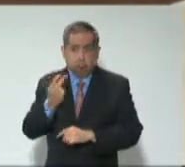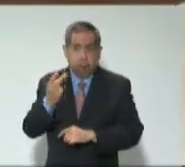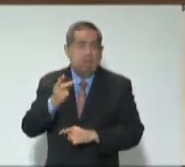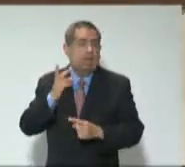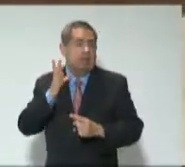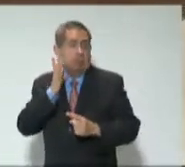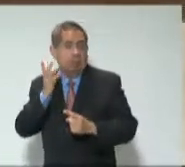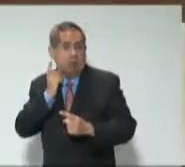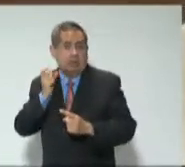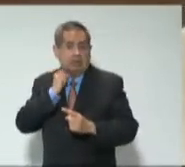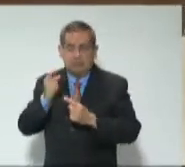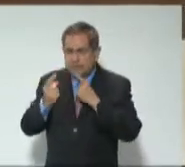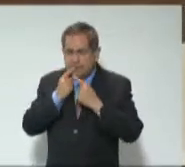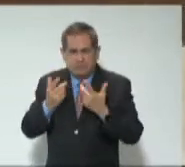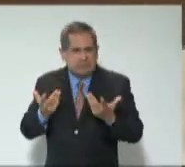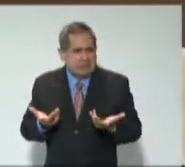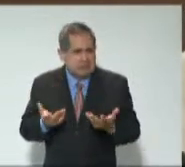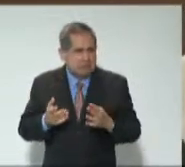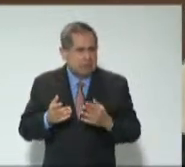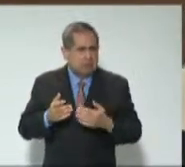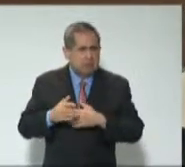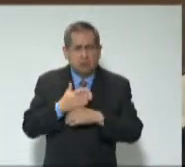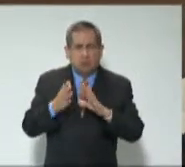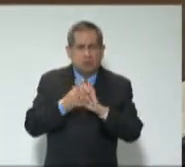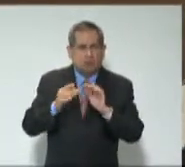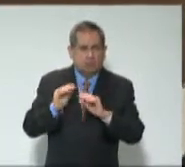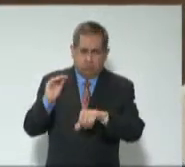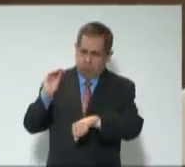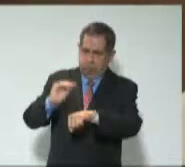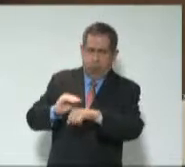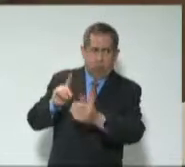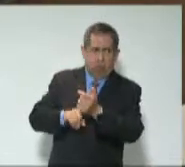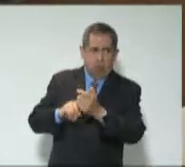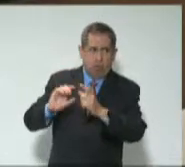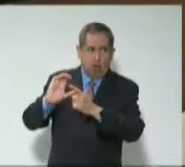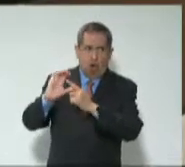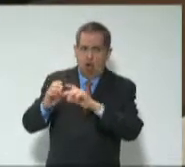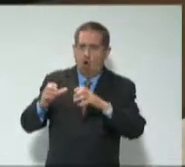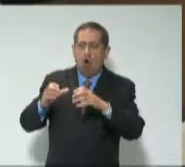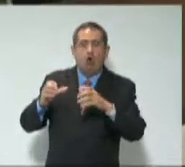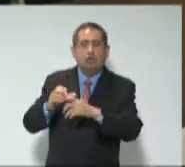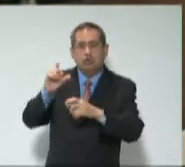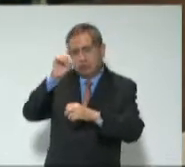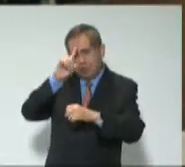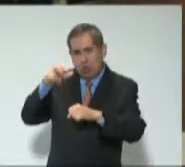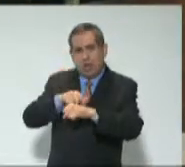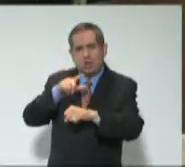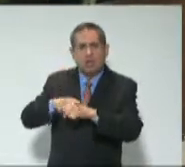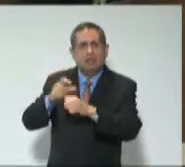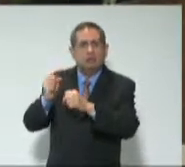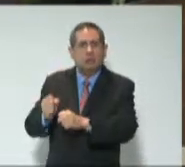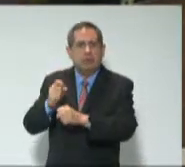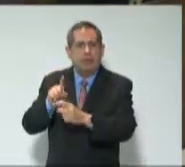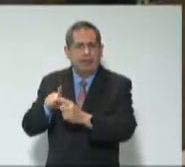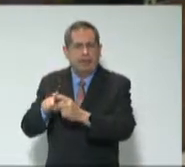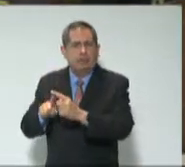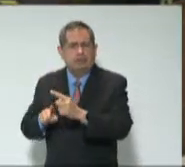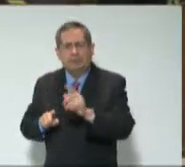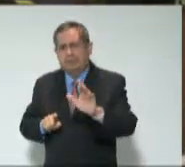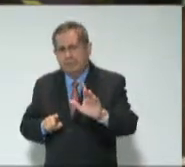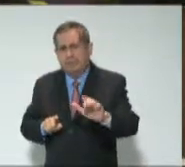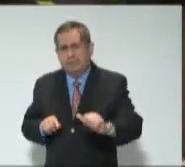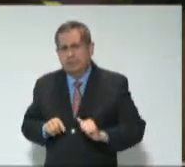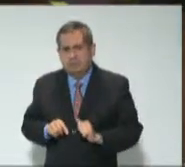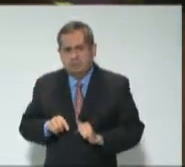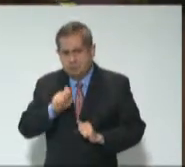cámaras Por qué no se establecía el consejo general de salubridad Sin embargo nosotros consideramos